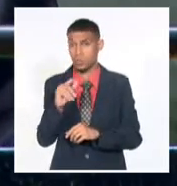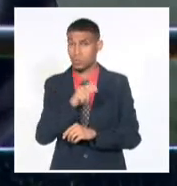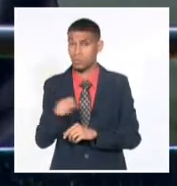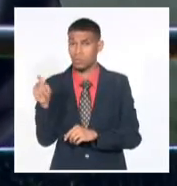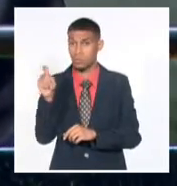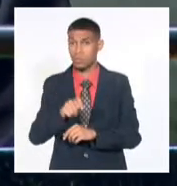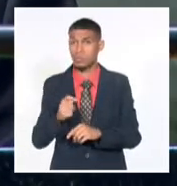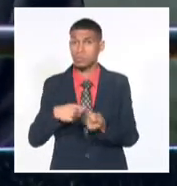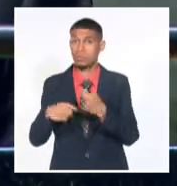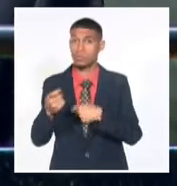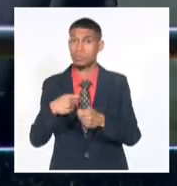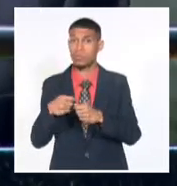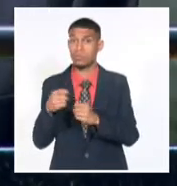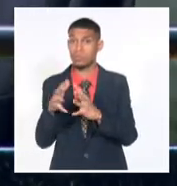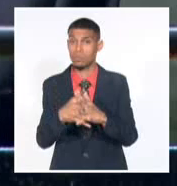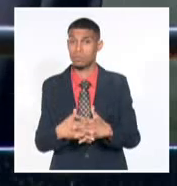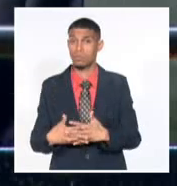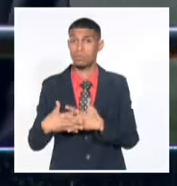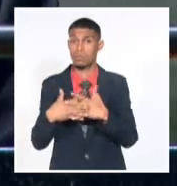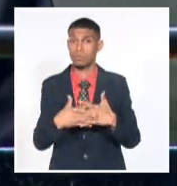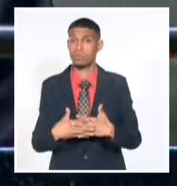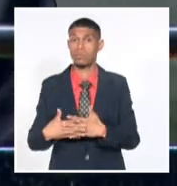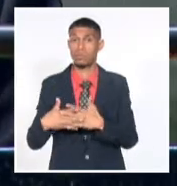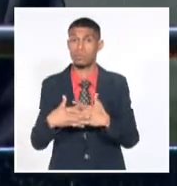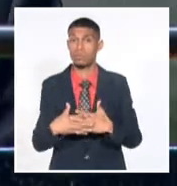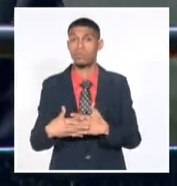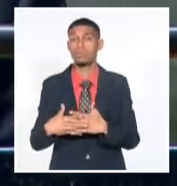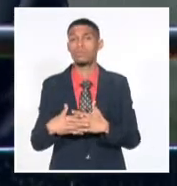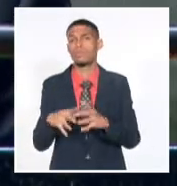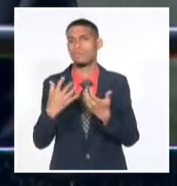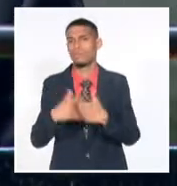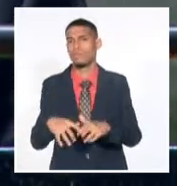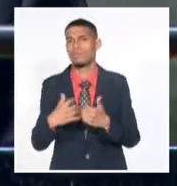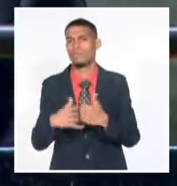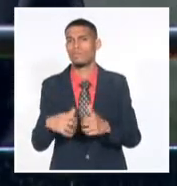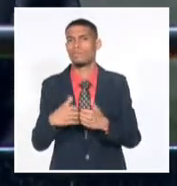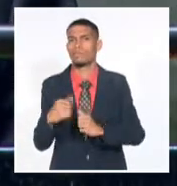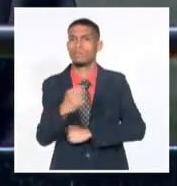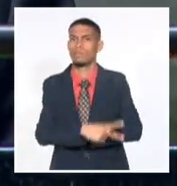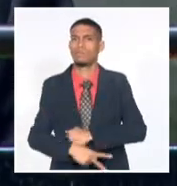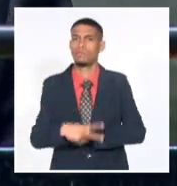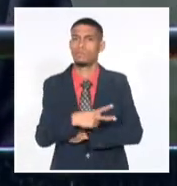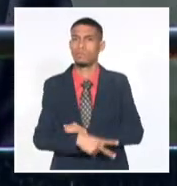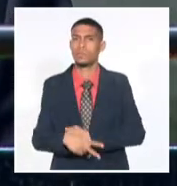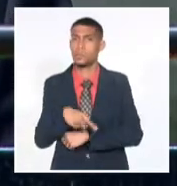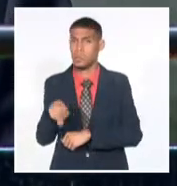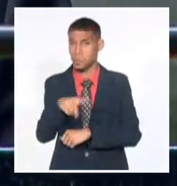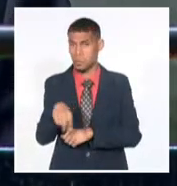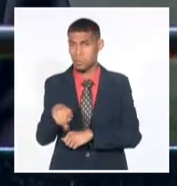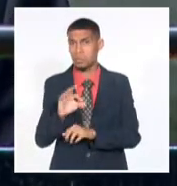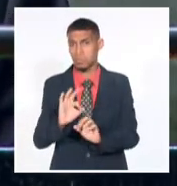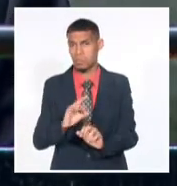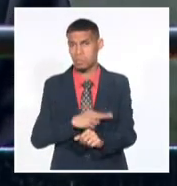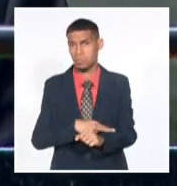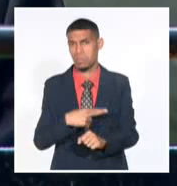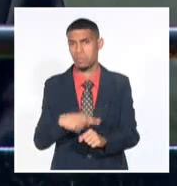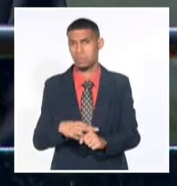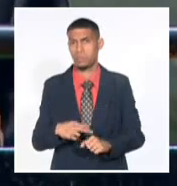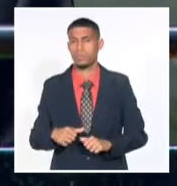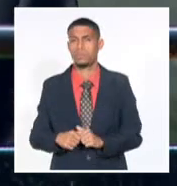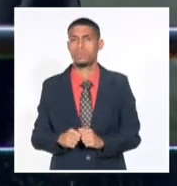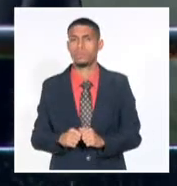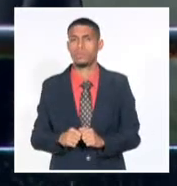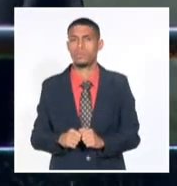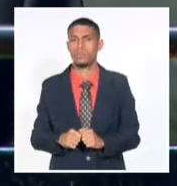los Estados Unidos de productos fabricados en los países que ustedes representan, si